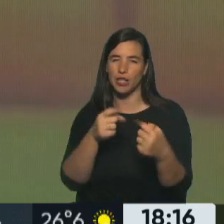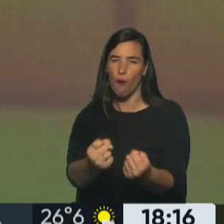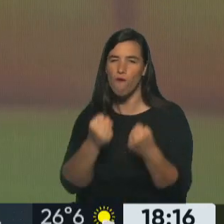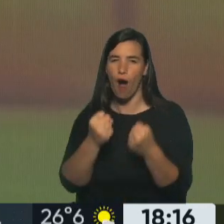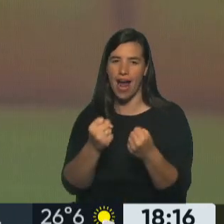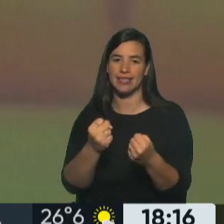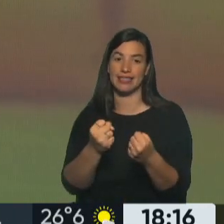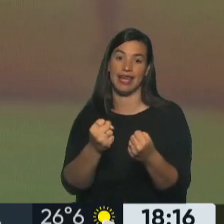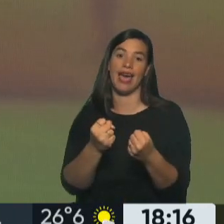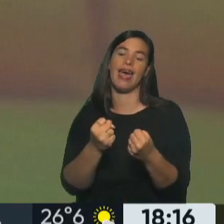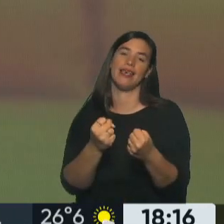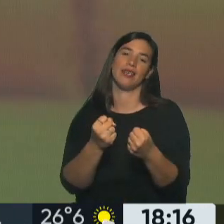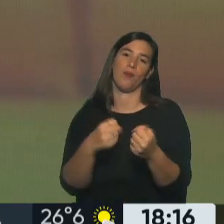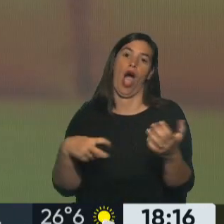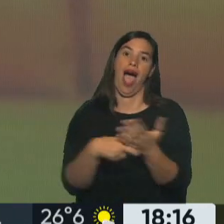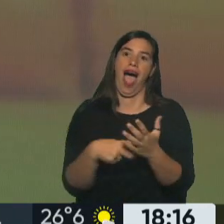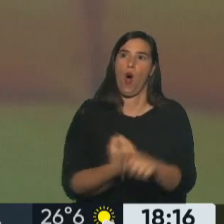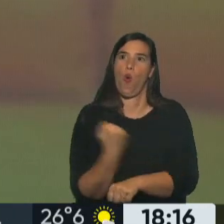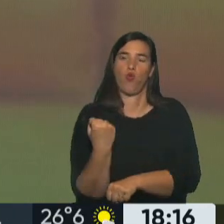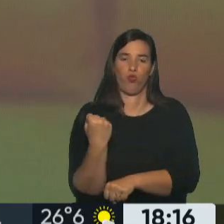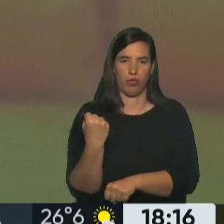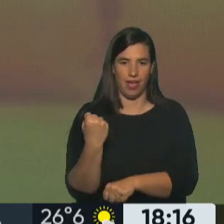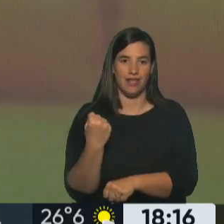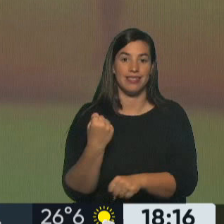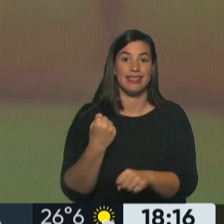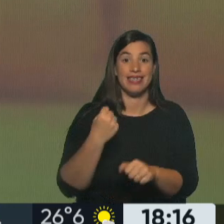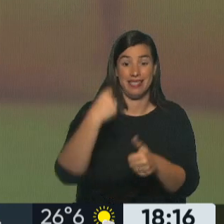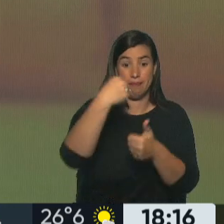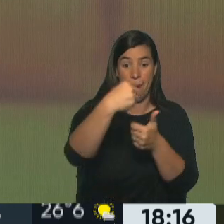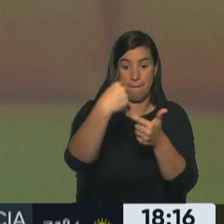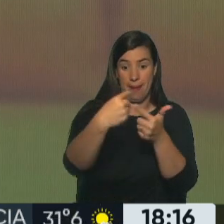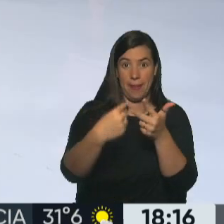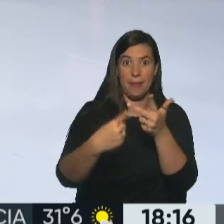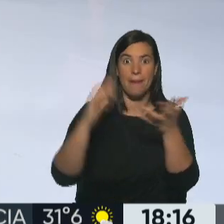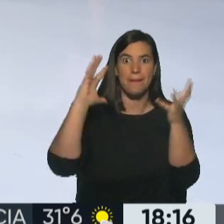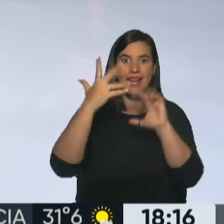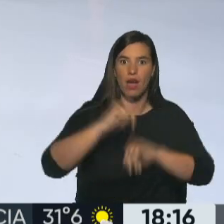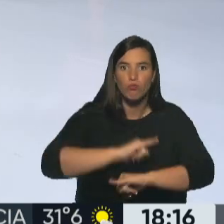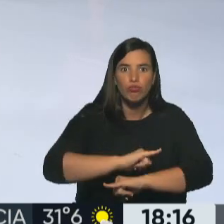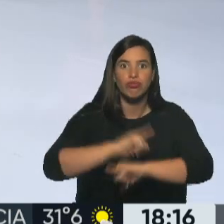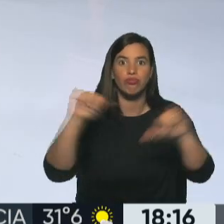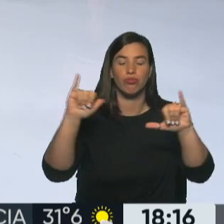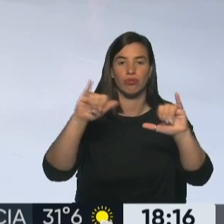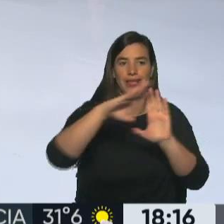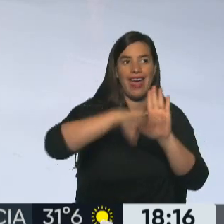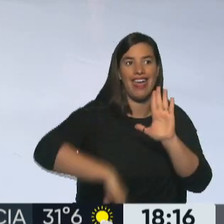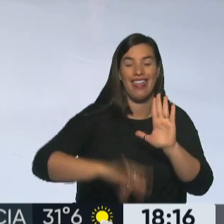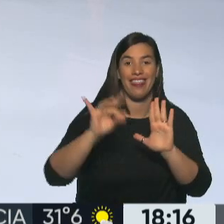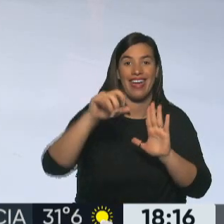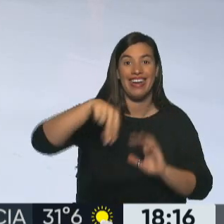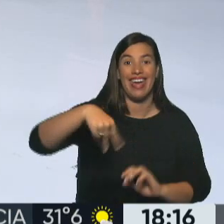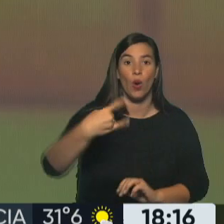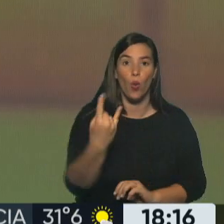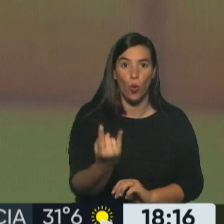fiscal, el gran ajuste fiscal, que si avanzaran todas estas medidas que Milei lanzó con el DNU y